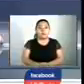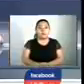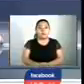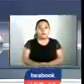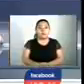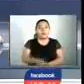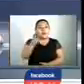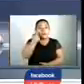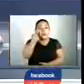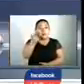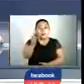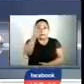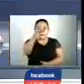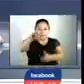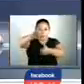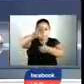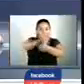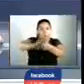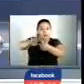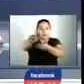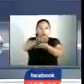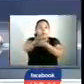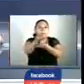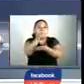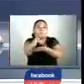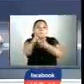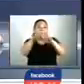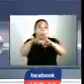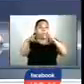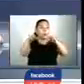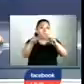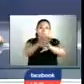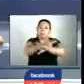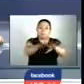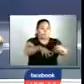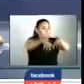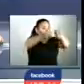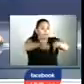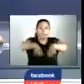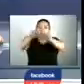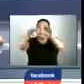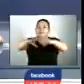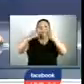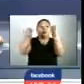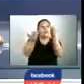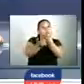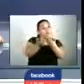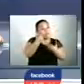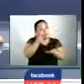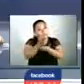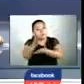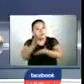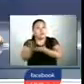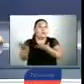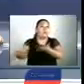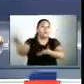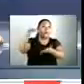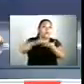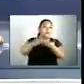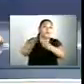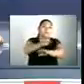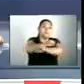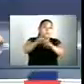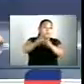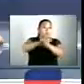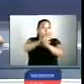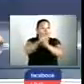Y en información regional, varios colegios privados de Nicaragua optaron por suspender sus clases presenciales en medio de un aparente repunte de casos de COVID